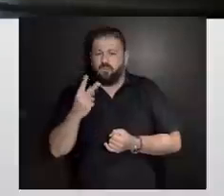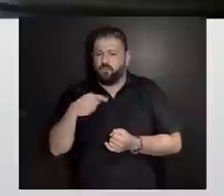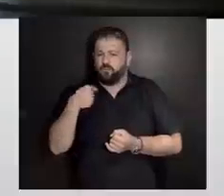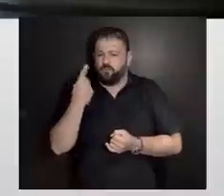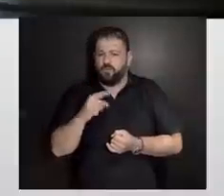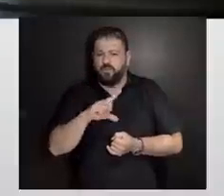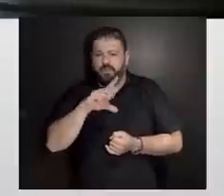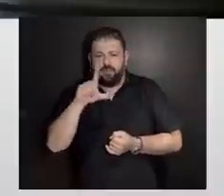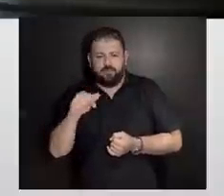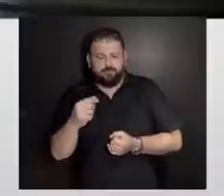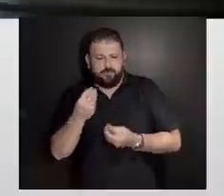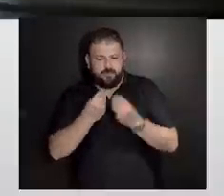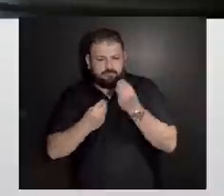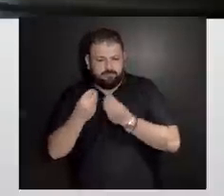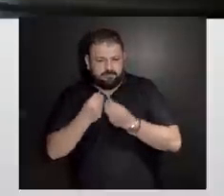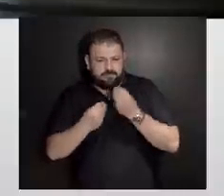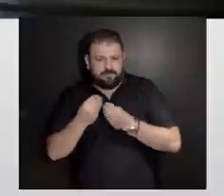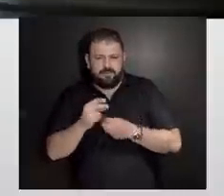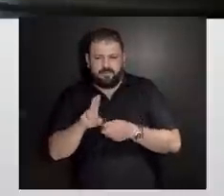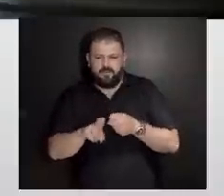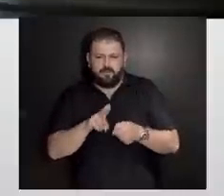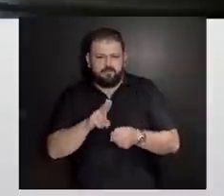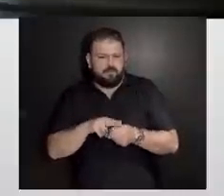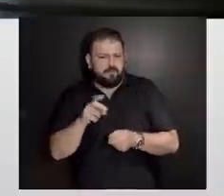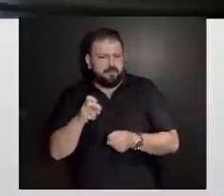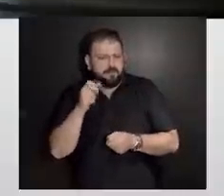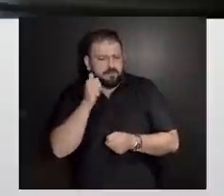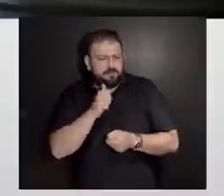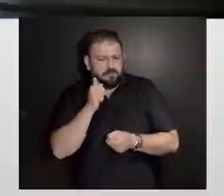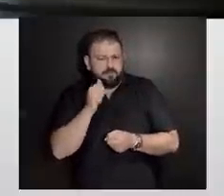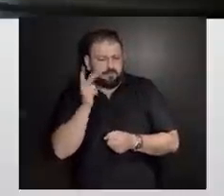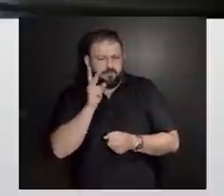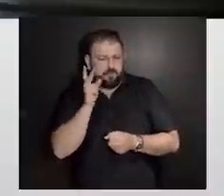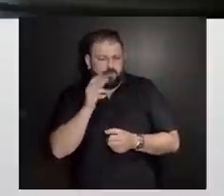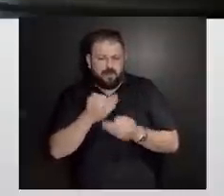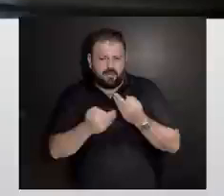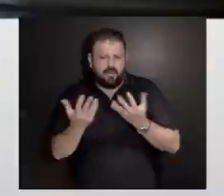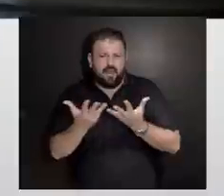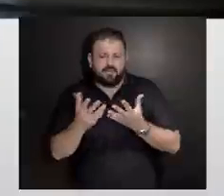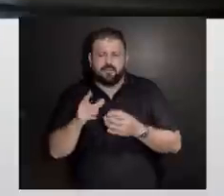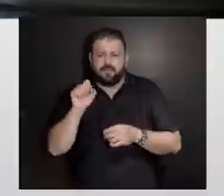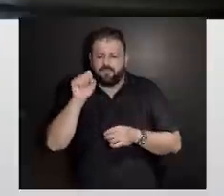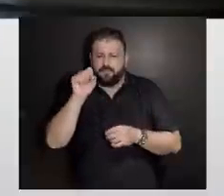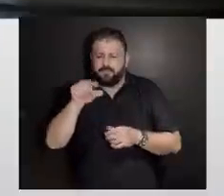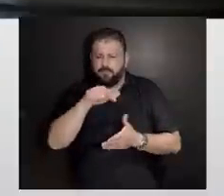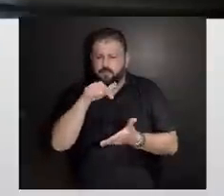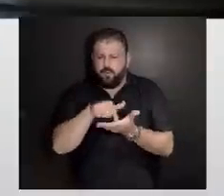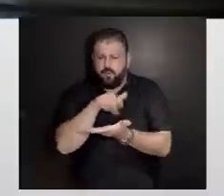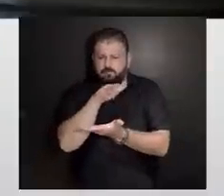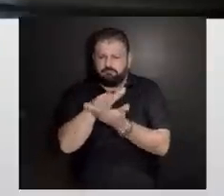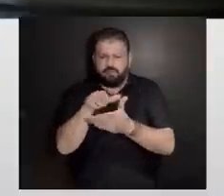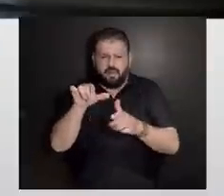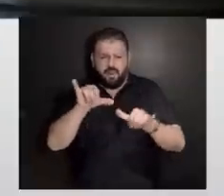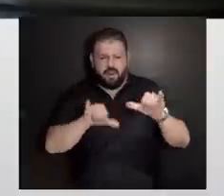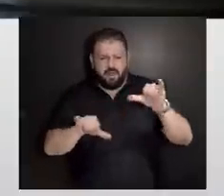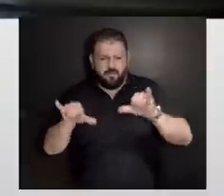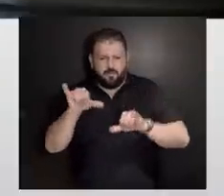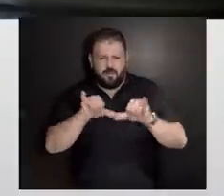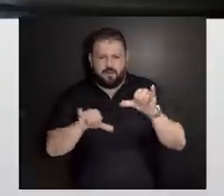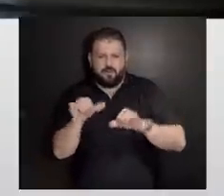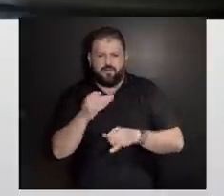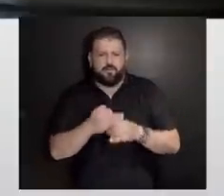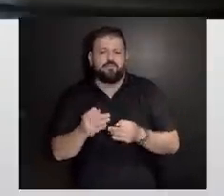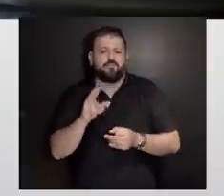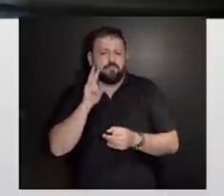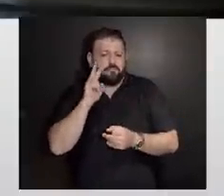consumir algún alimento. Normalmente se hacen estas mediciones en laboratorios certificados. Se les da cierta carga de